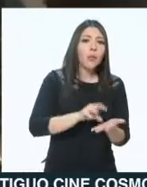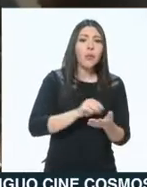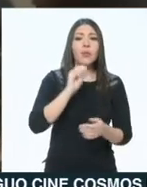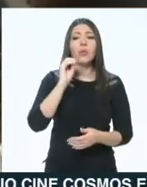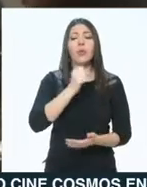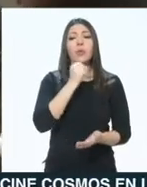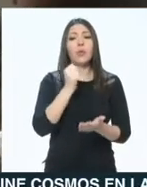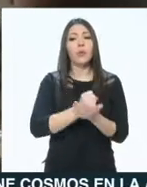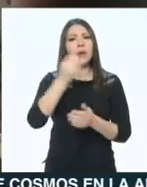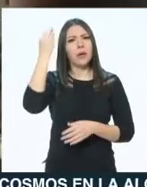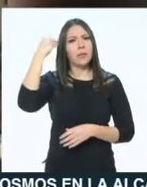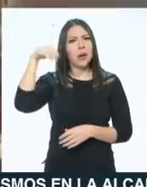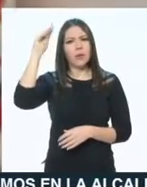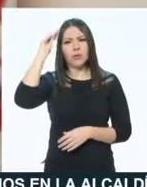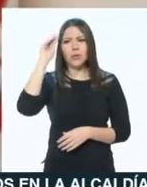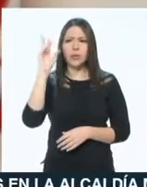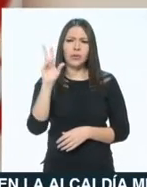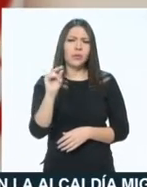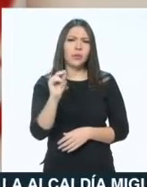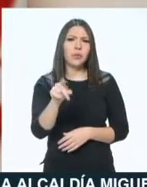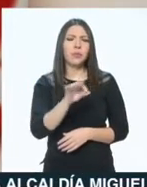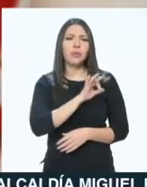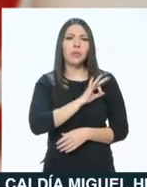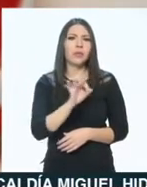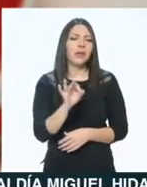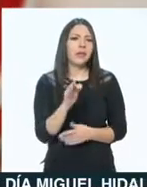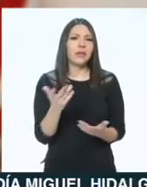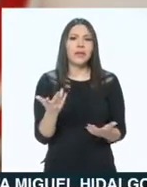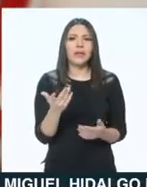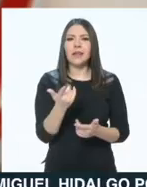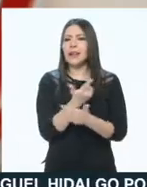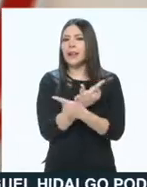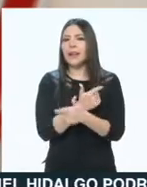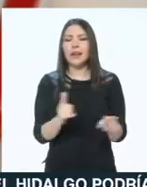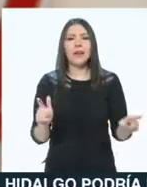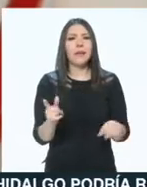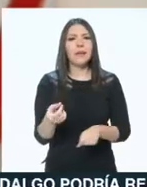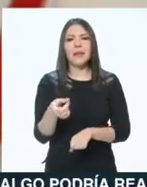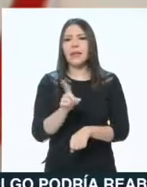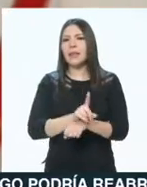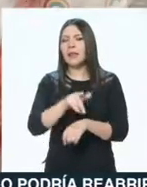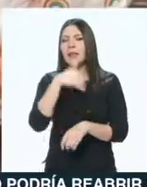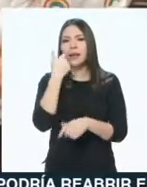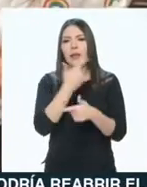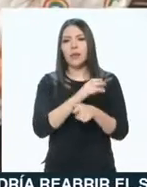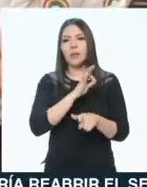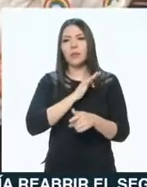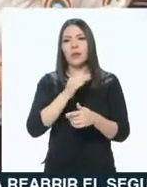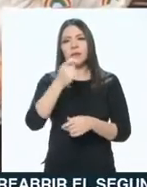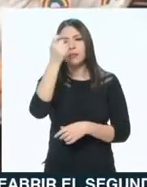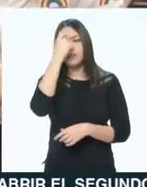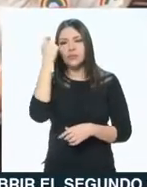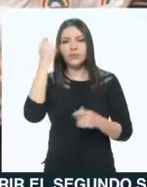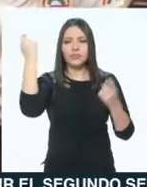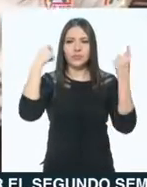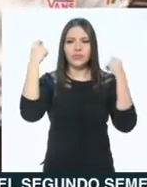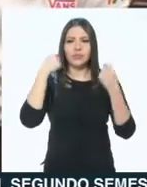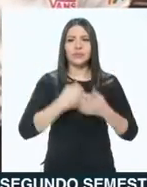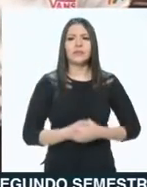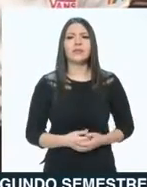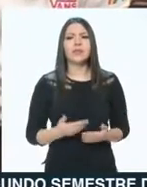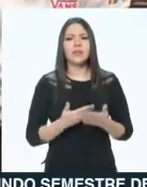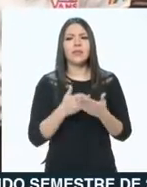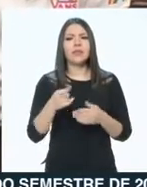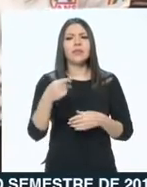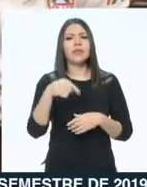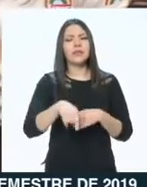como eventos súper especiales, sino cualquier día. Platícanos de los servicios que precisamente la gente ha ido